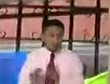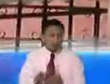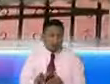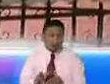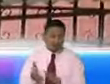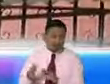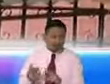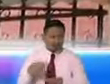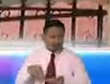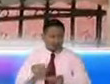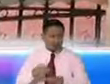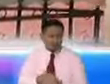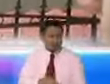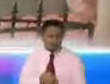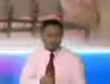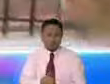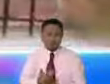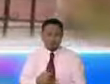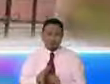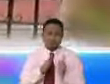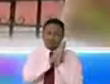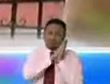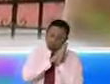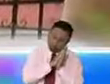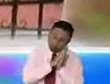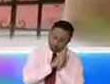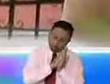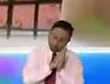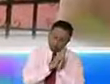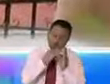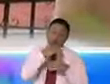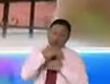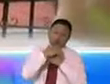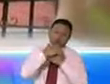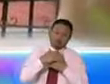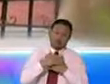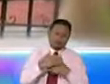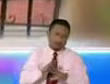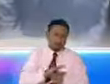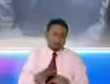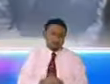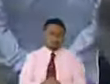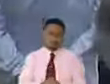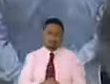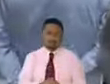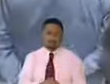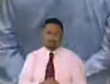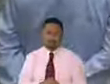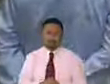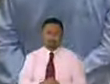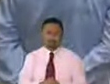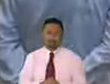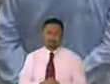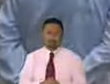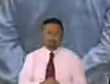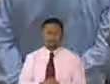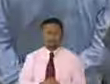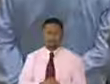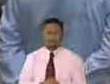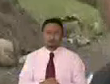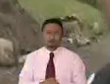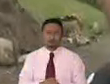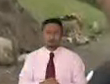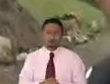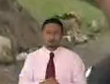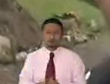muerte aparentemente normal, no existe violencia aparentemente hasta el momento. Al momento, este no se ha hecho presente. Y